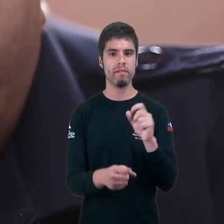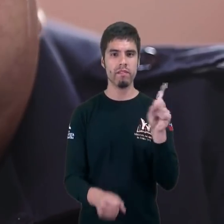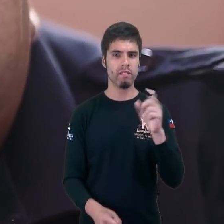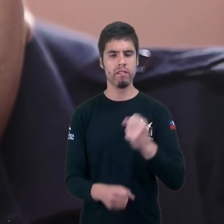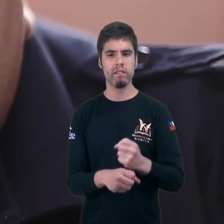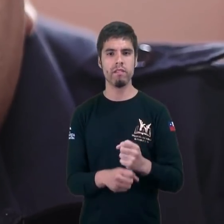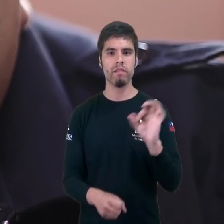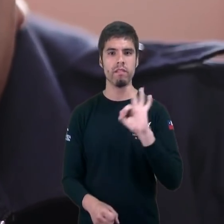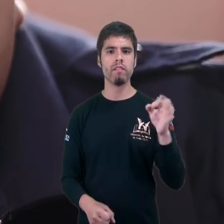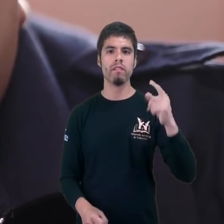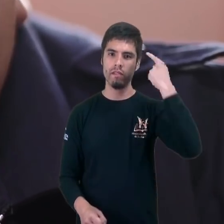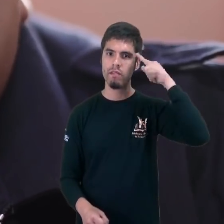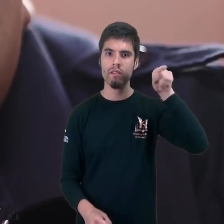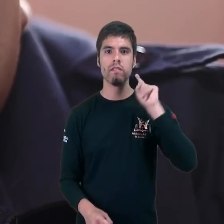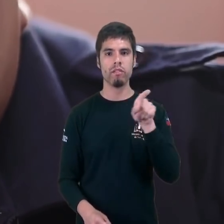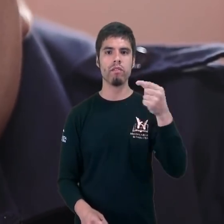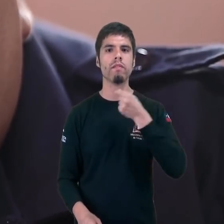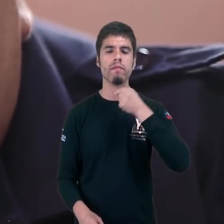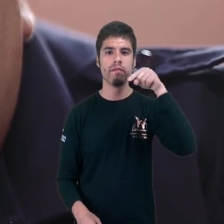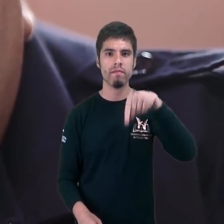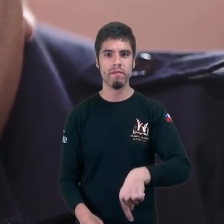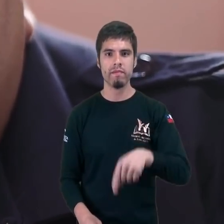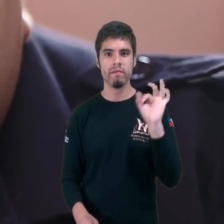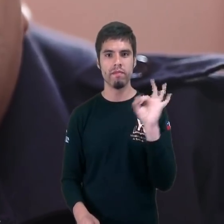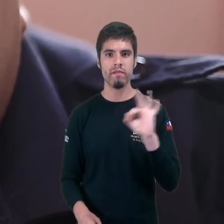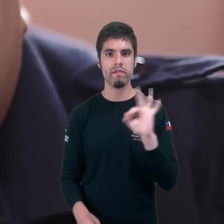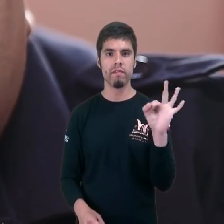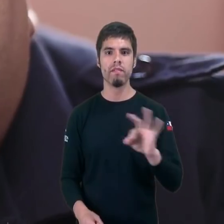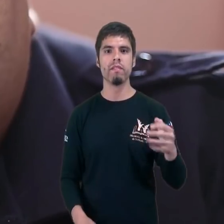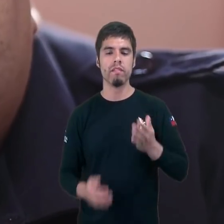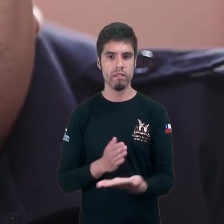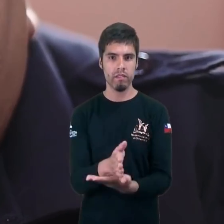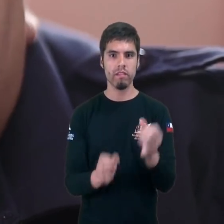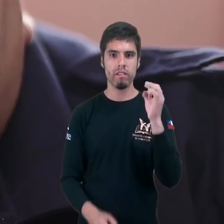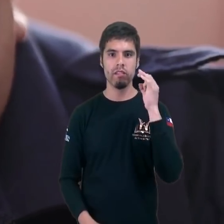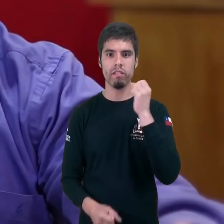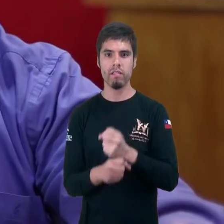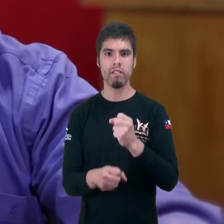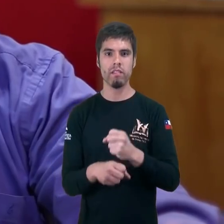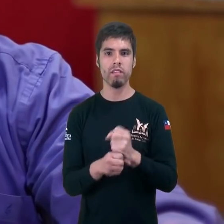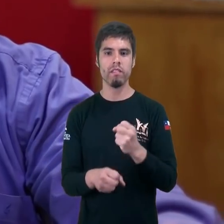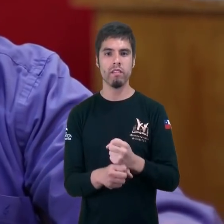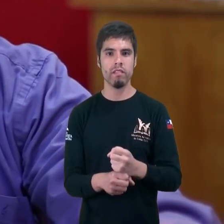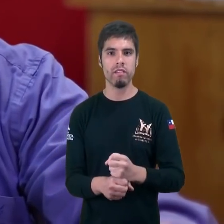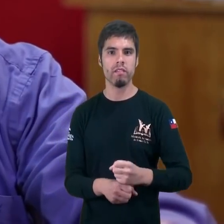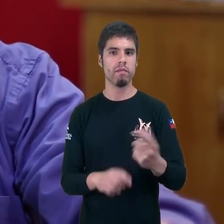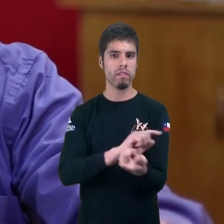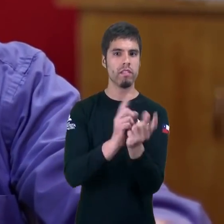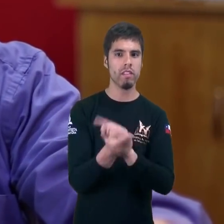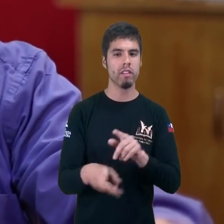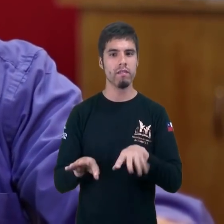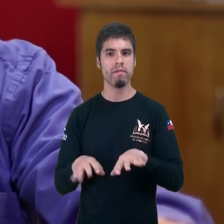que no trabaja los sábados, pero yo necesito que a partir de este sábado comience a trabajar en la departamental. Porque hemos hecho un ordenamiento